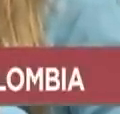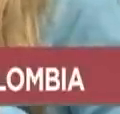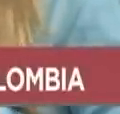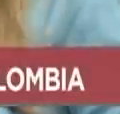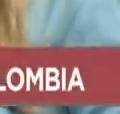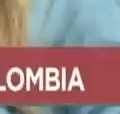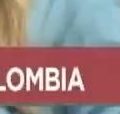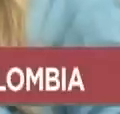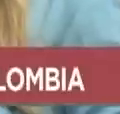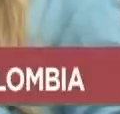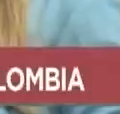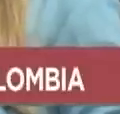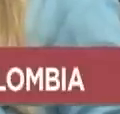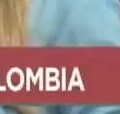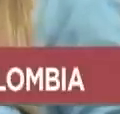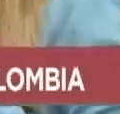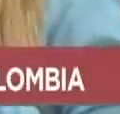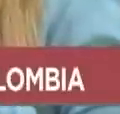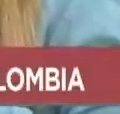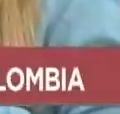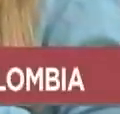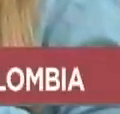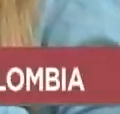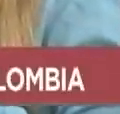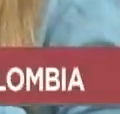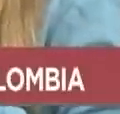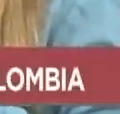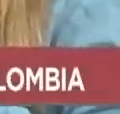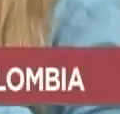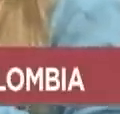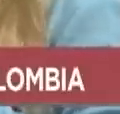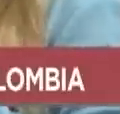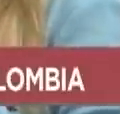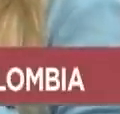análisis exclusivo para 360. María Gabriela. Importante, ¿no?